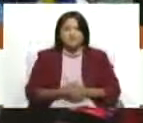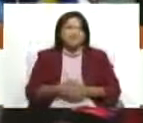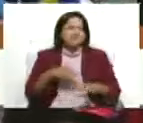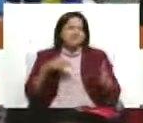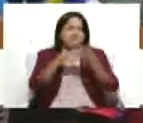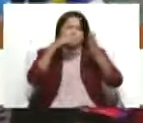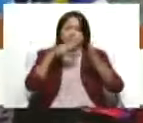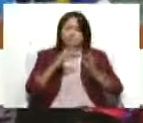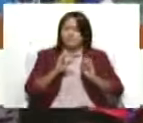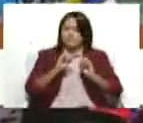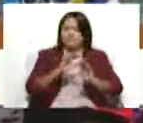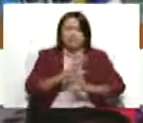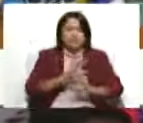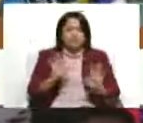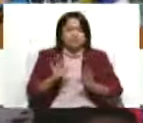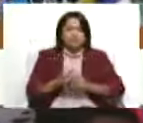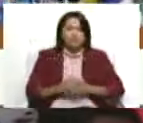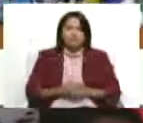a nadie.